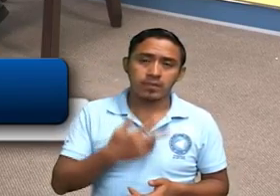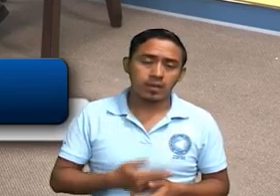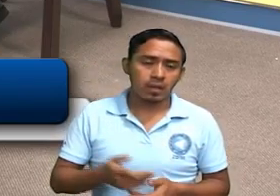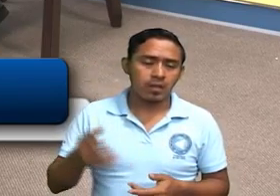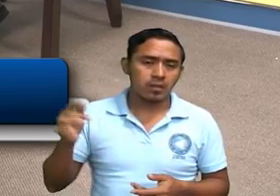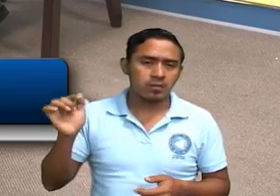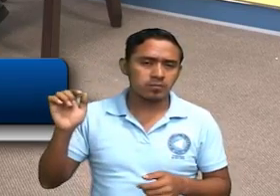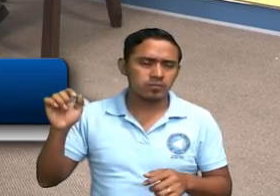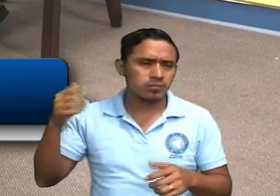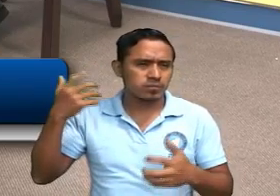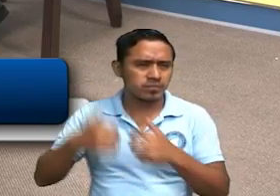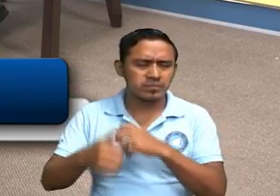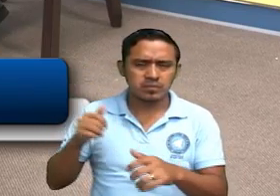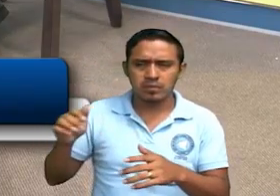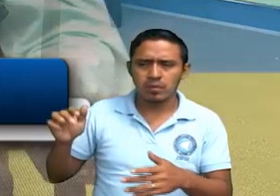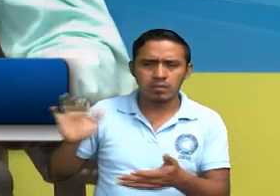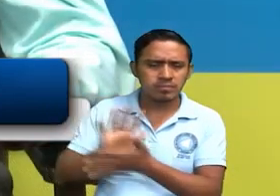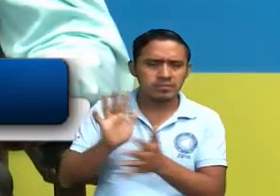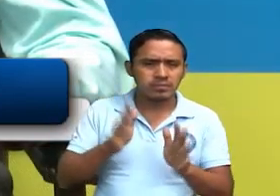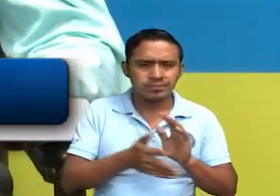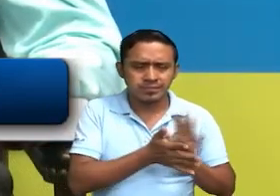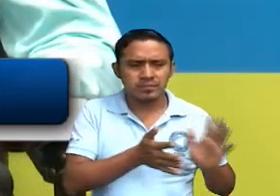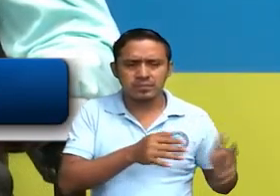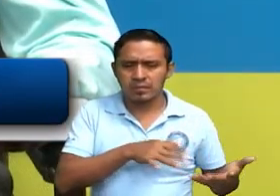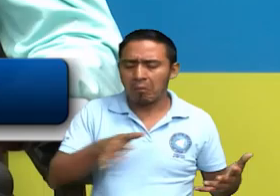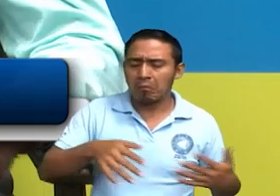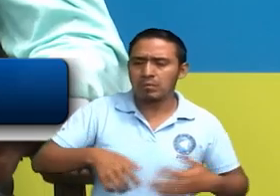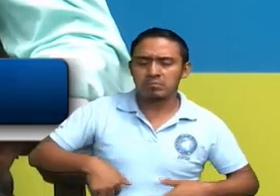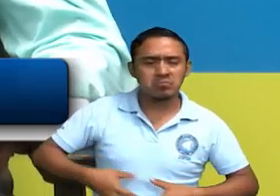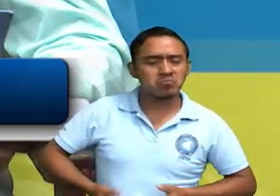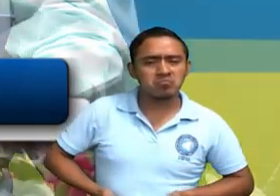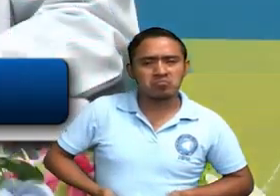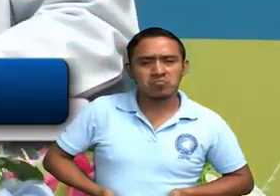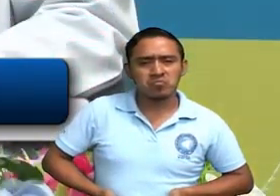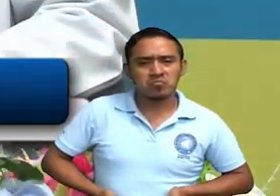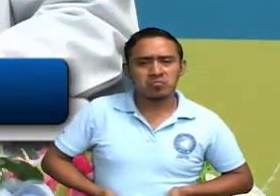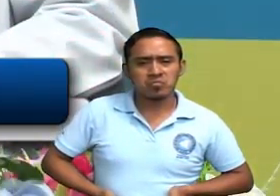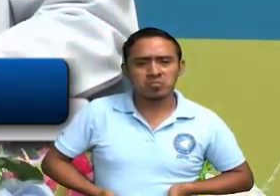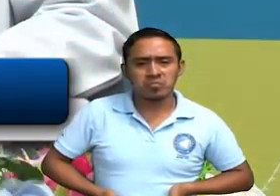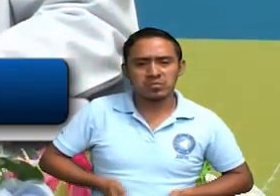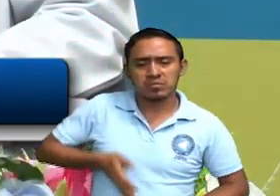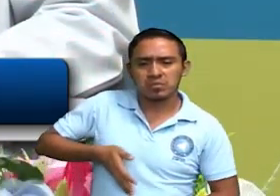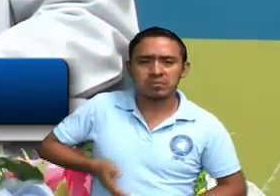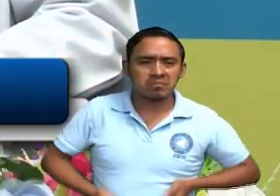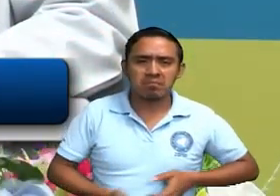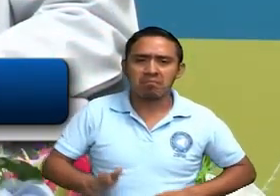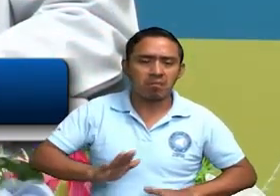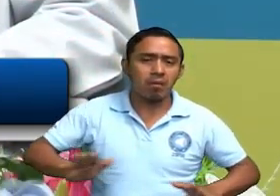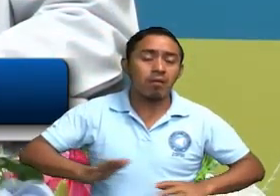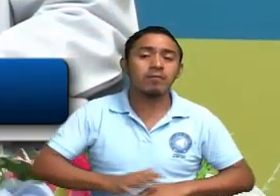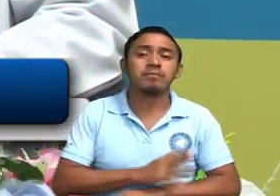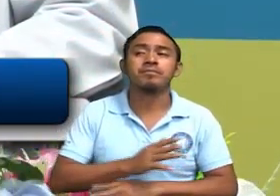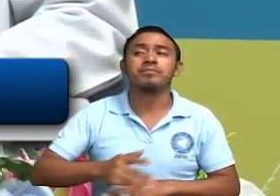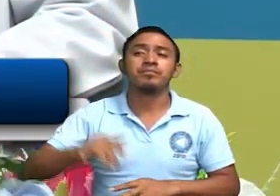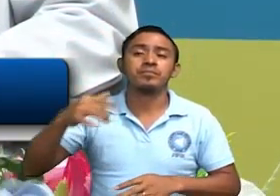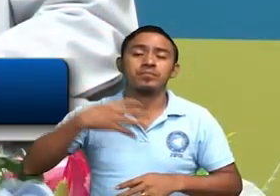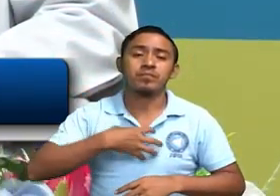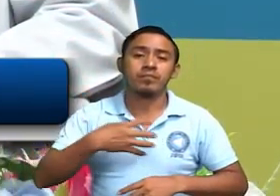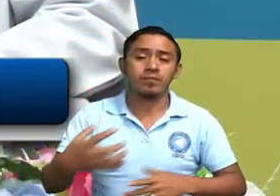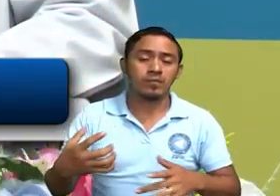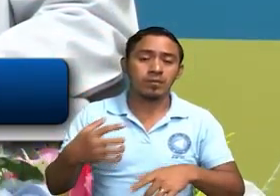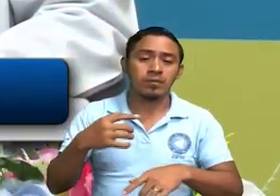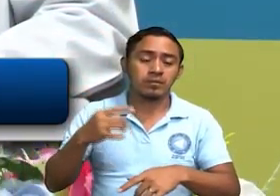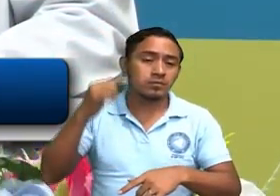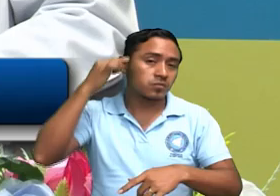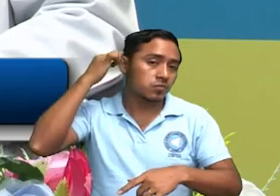quietecito dentro de la panza de su madre. Sí, el órgano de la audición termina de